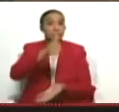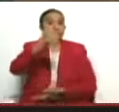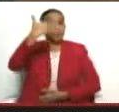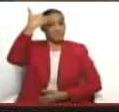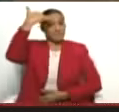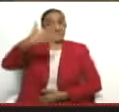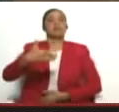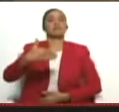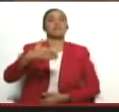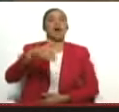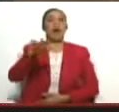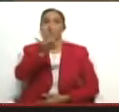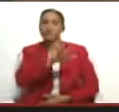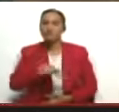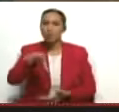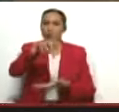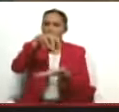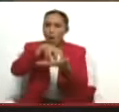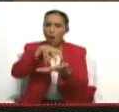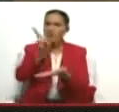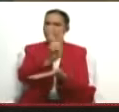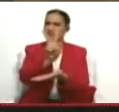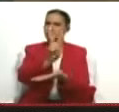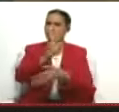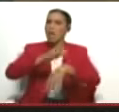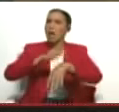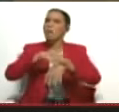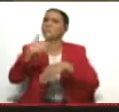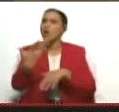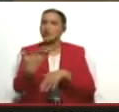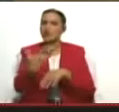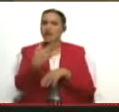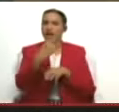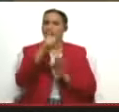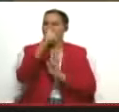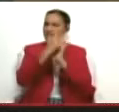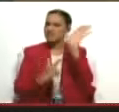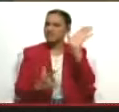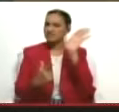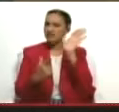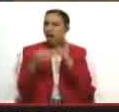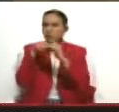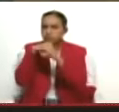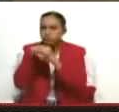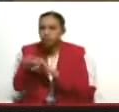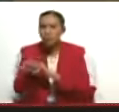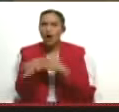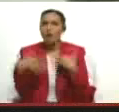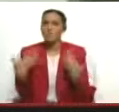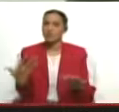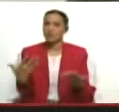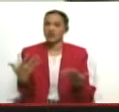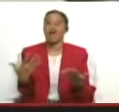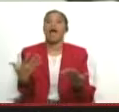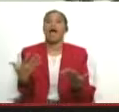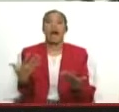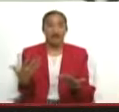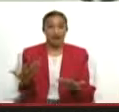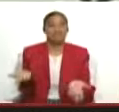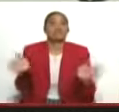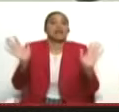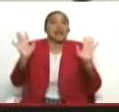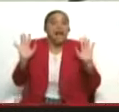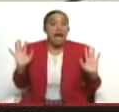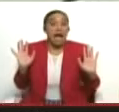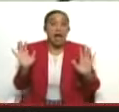aparte de las coordenadas que he mencionado de la zona de seguridad Obviamente que toda esta información nos